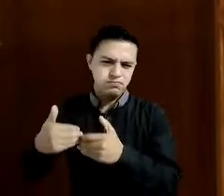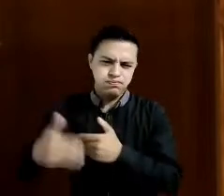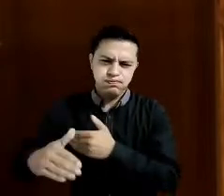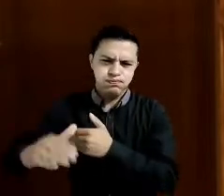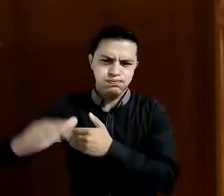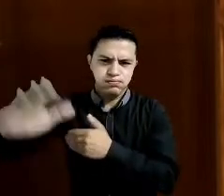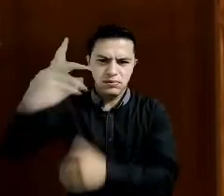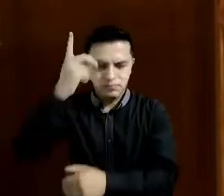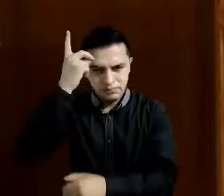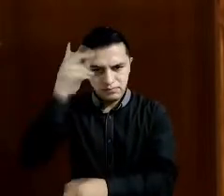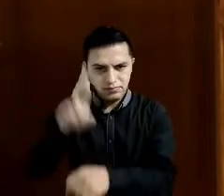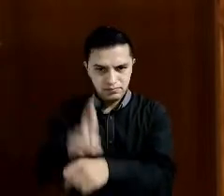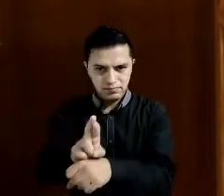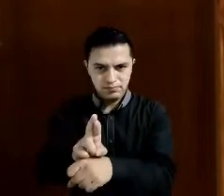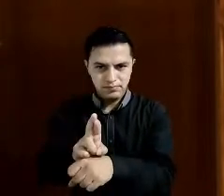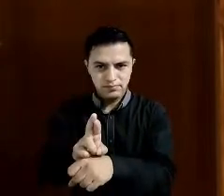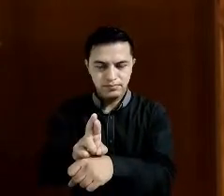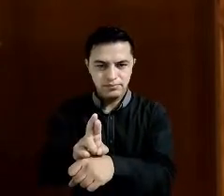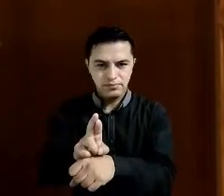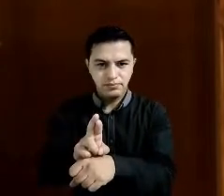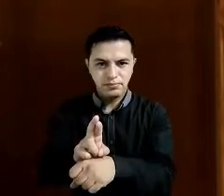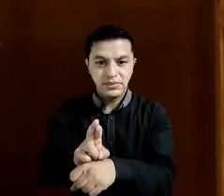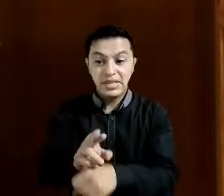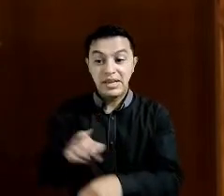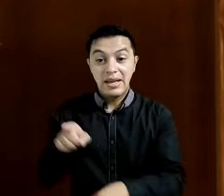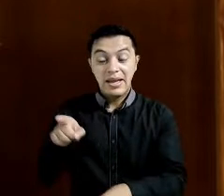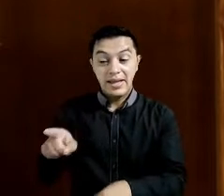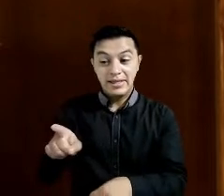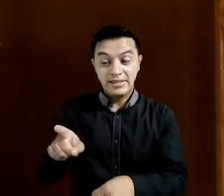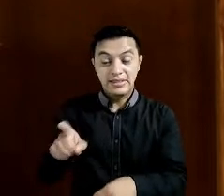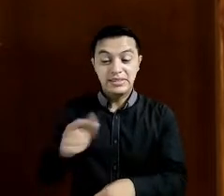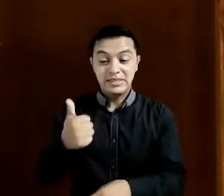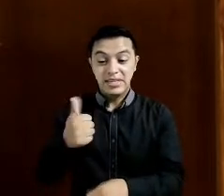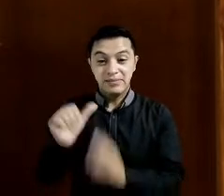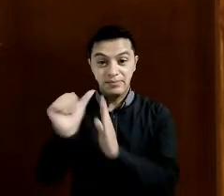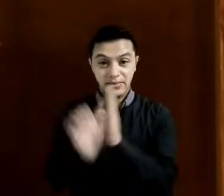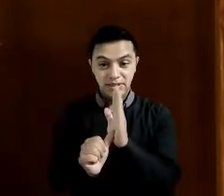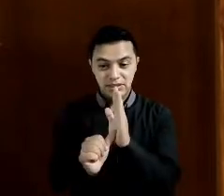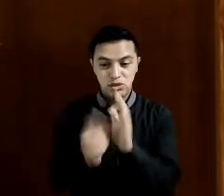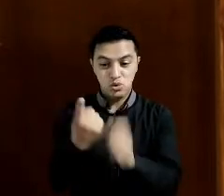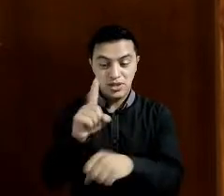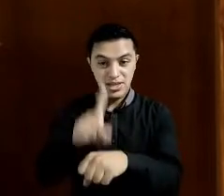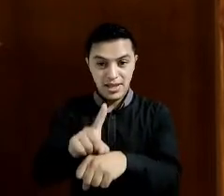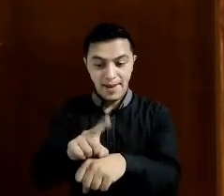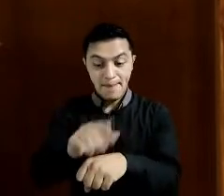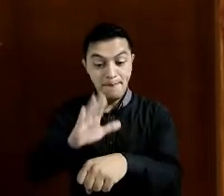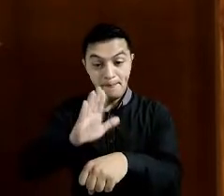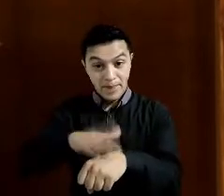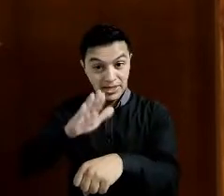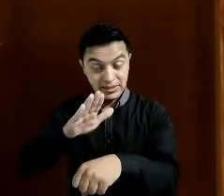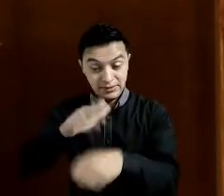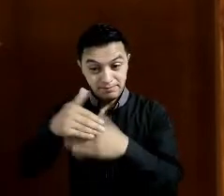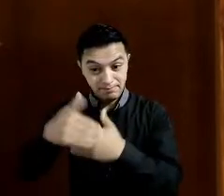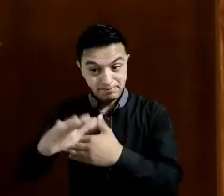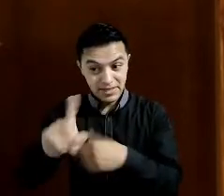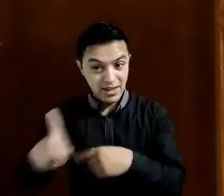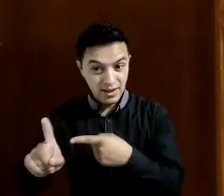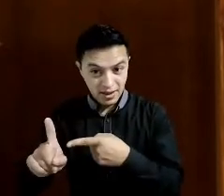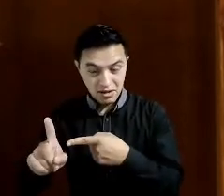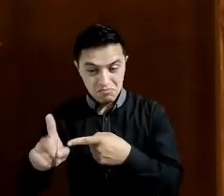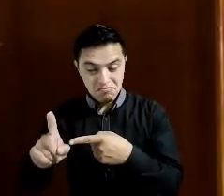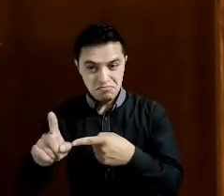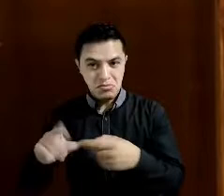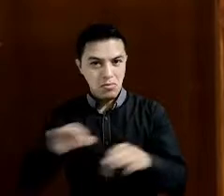después de haber desempeñado la función 6 meses y 1 día, sin nota desfavorable en su expediente